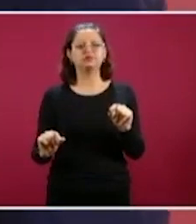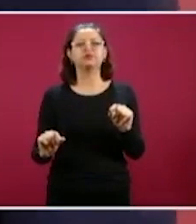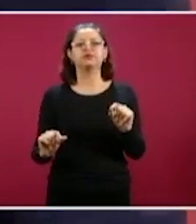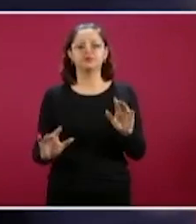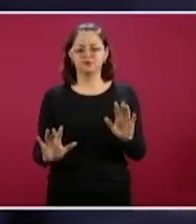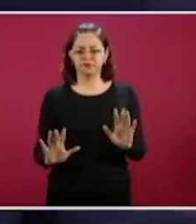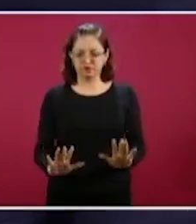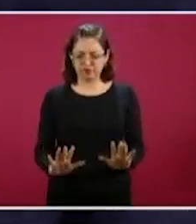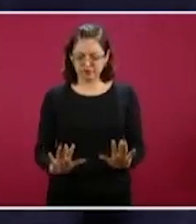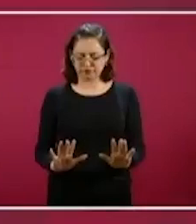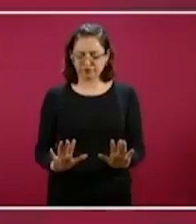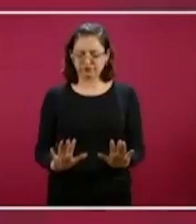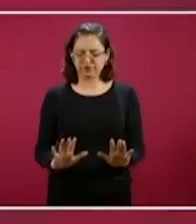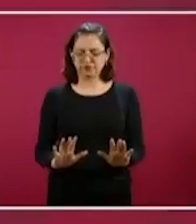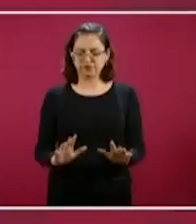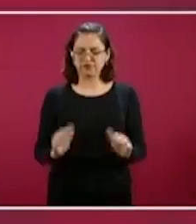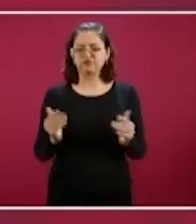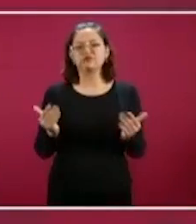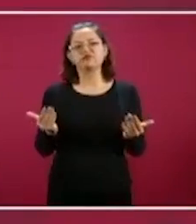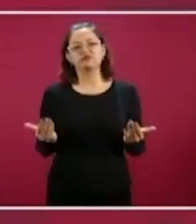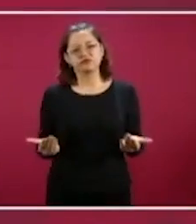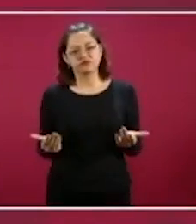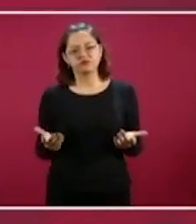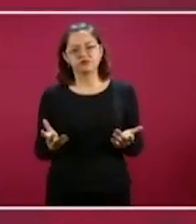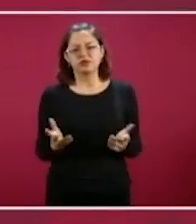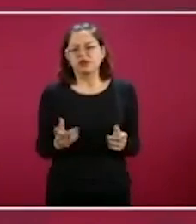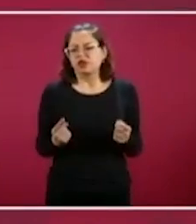pues entonces actuaríamos